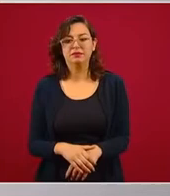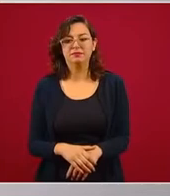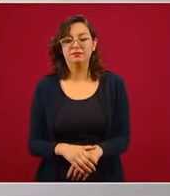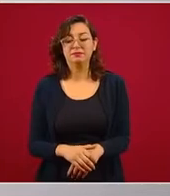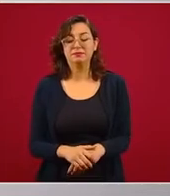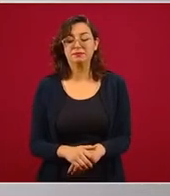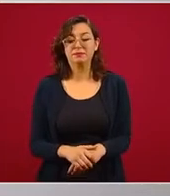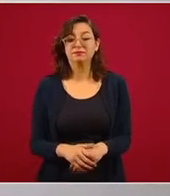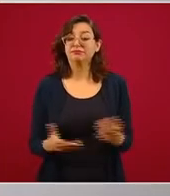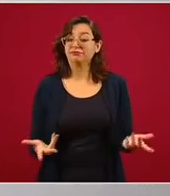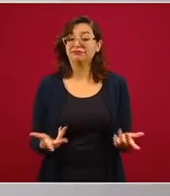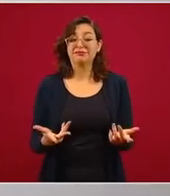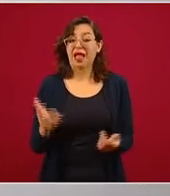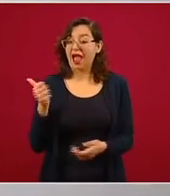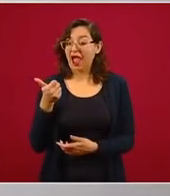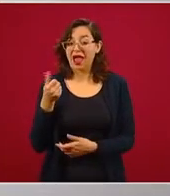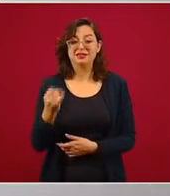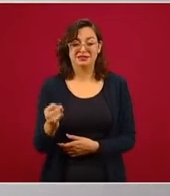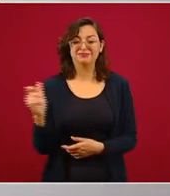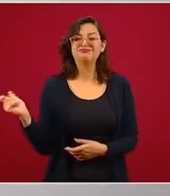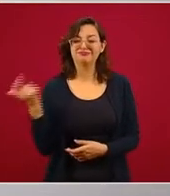Todo esto que existía.